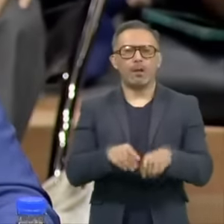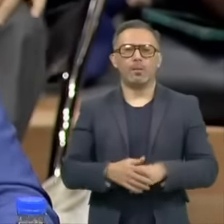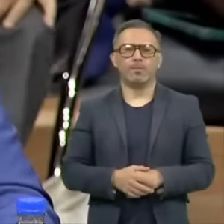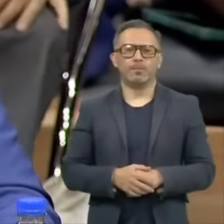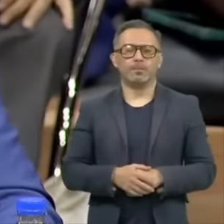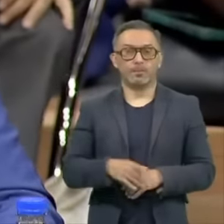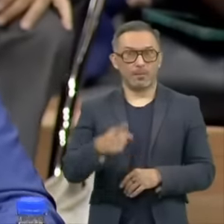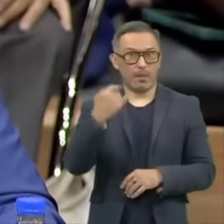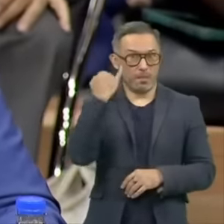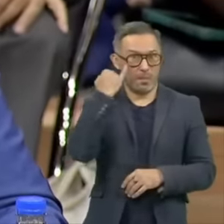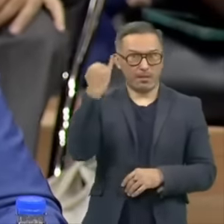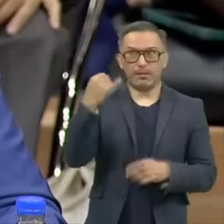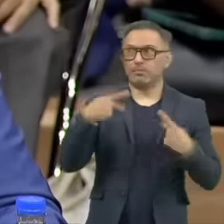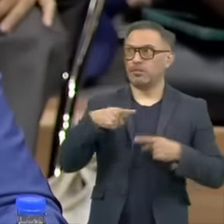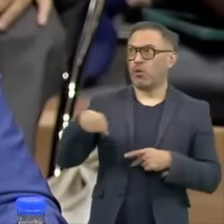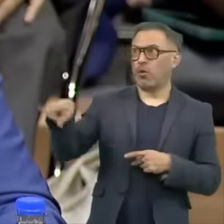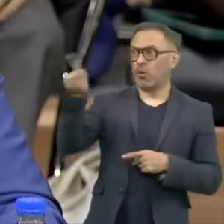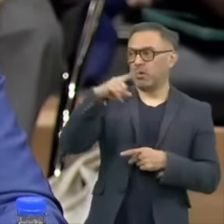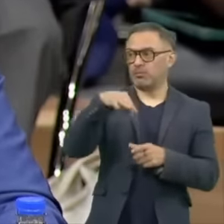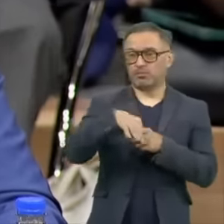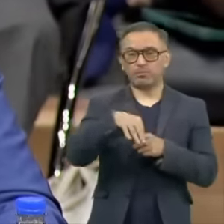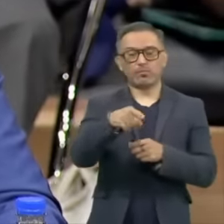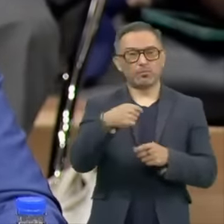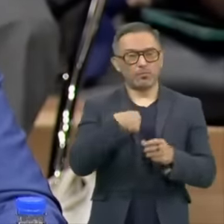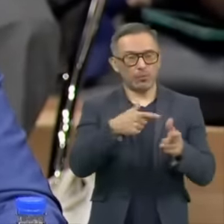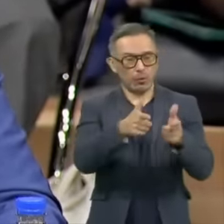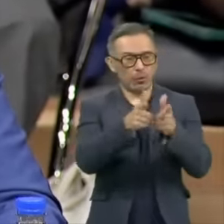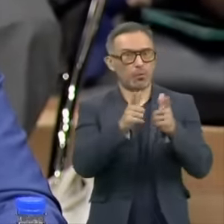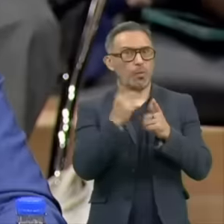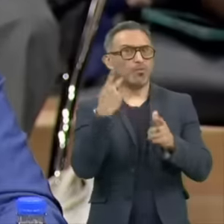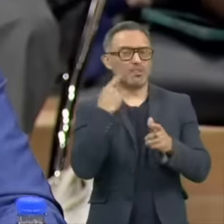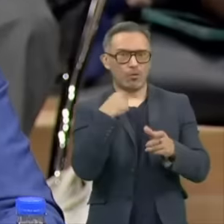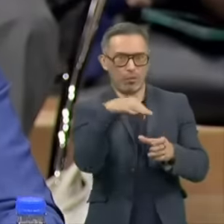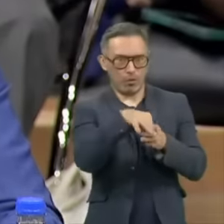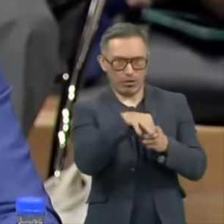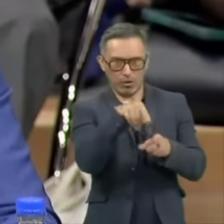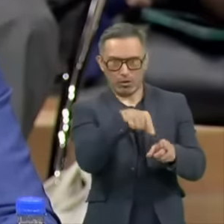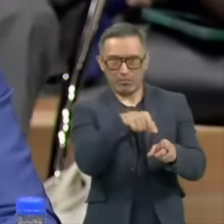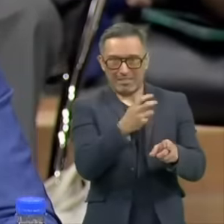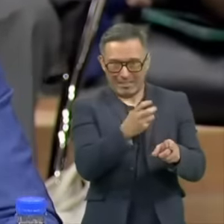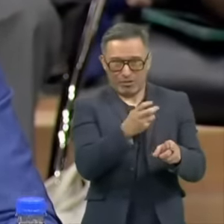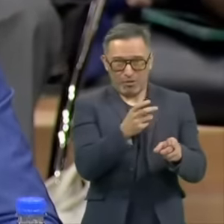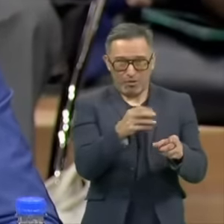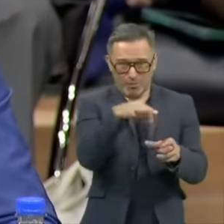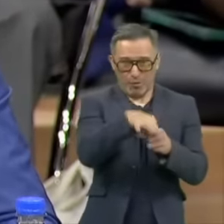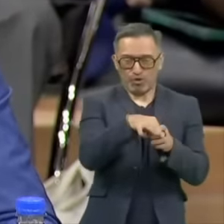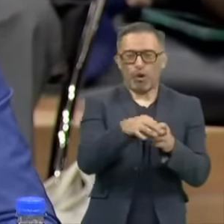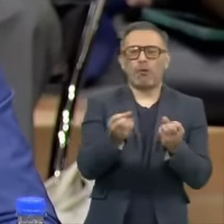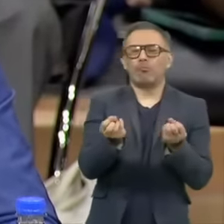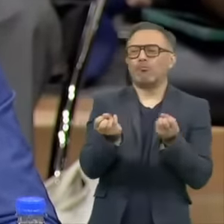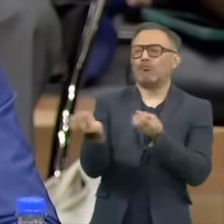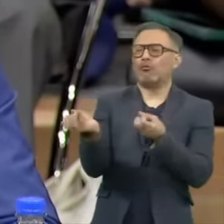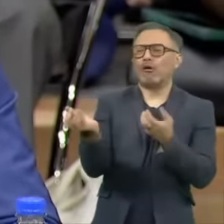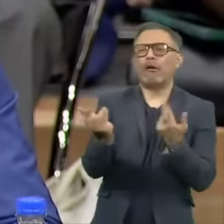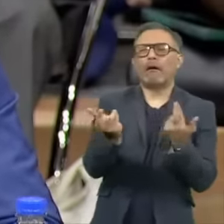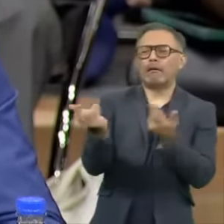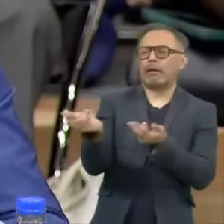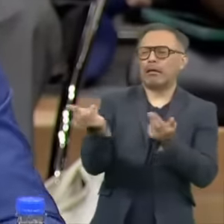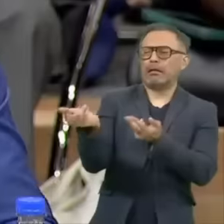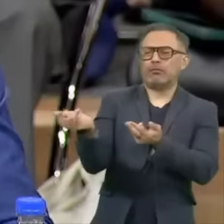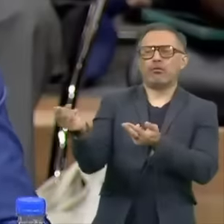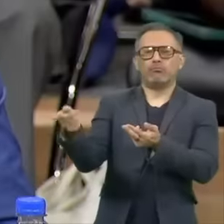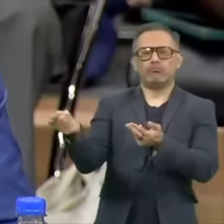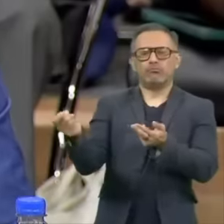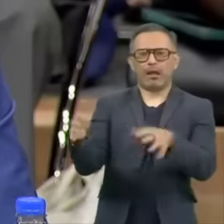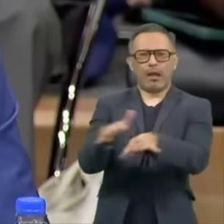su intención del voto, de votar por un partido político, simplemente con ese trasvase de votos, se está pasando a otro lugar.